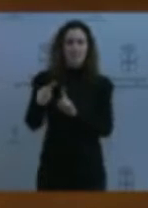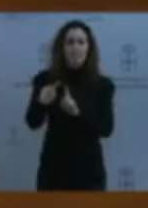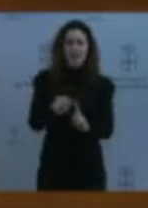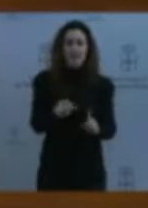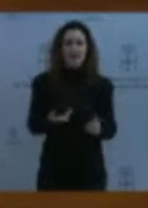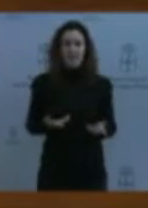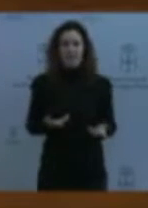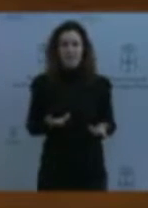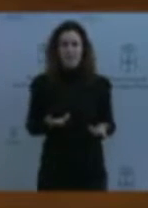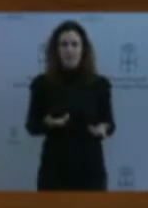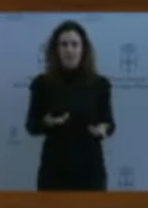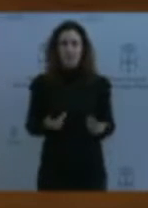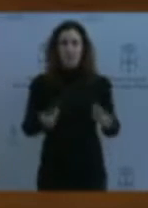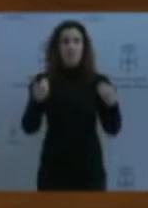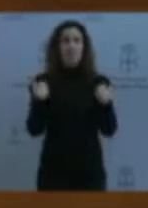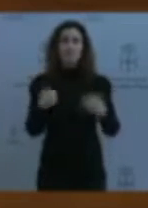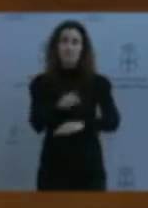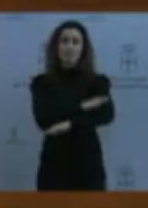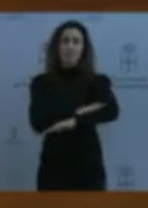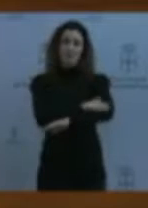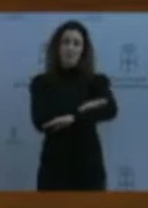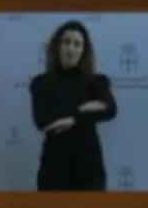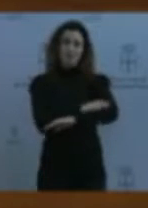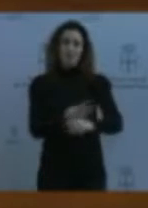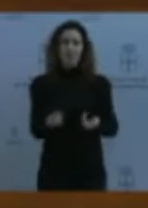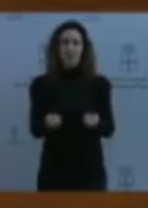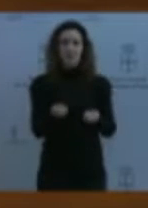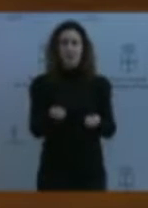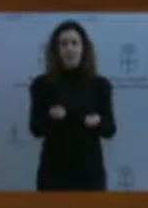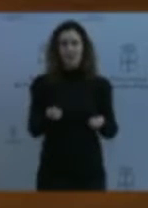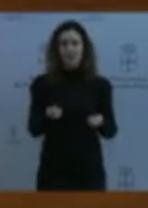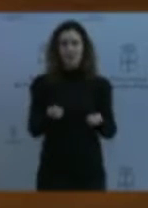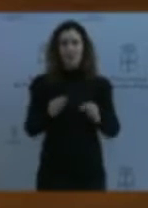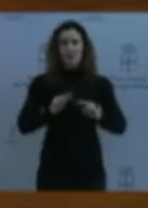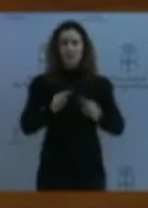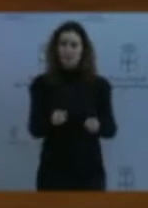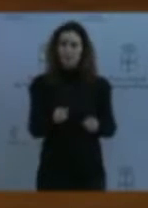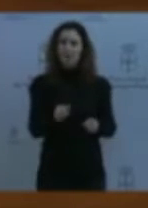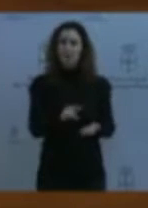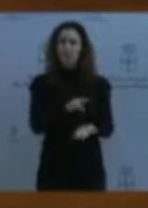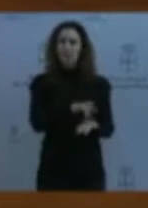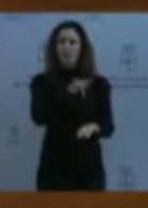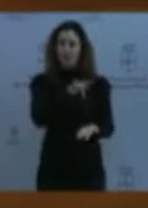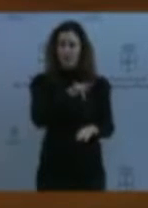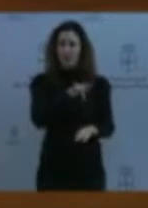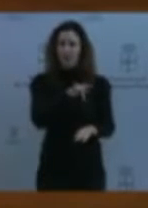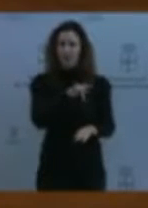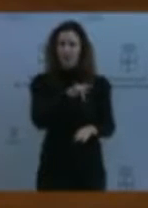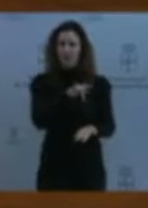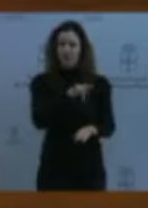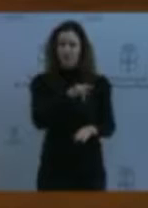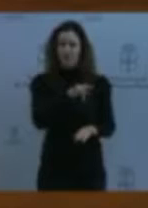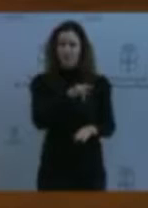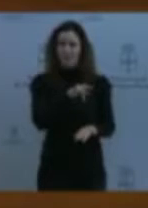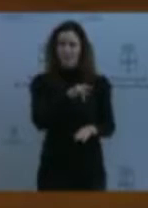que coordinó la actuación y la respuesta en el momento que se activa